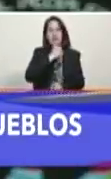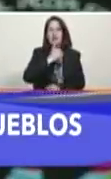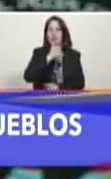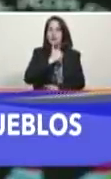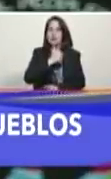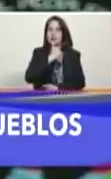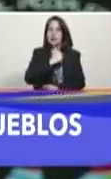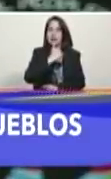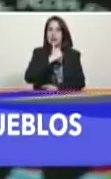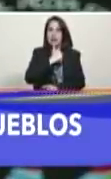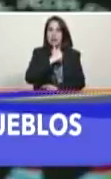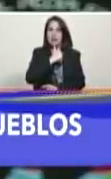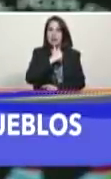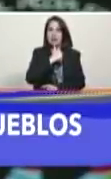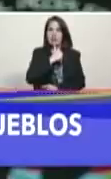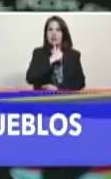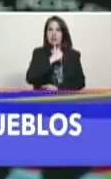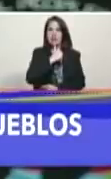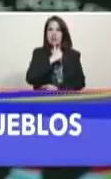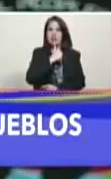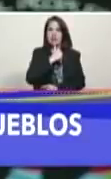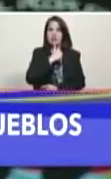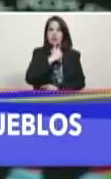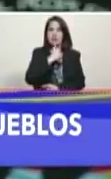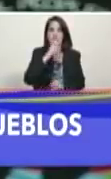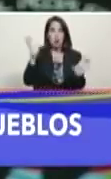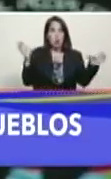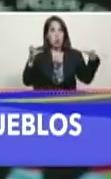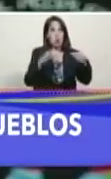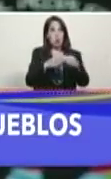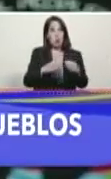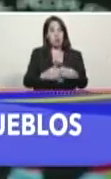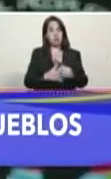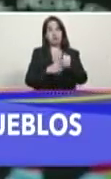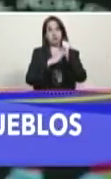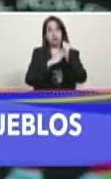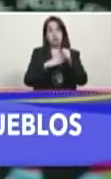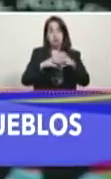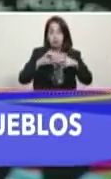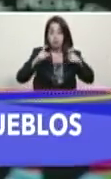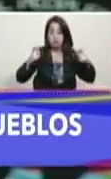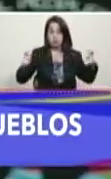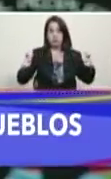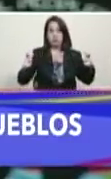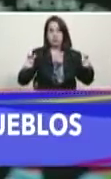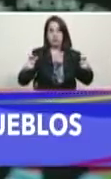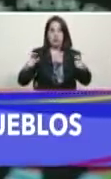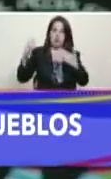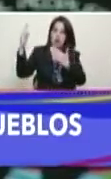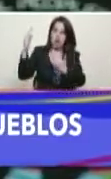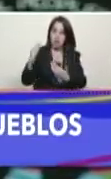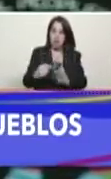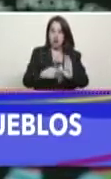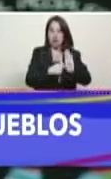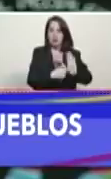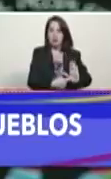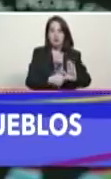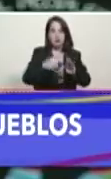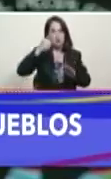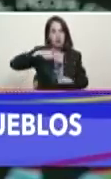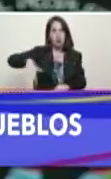por eso esta gran delegación que viene a representar a los pueblos del mundo